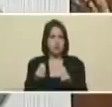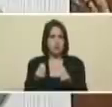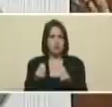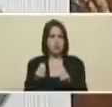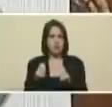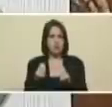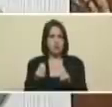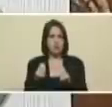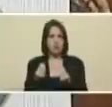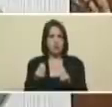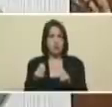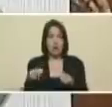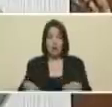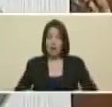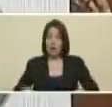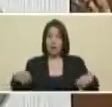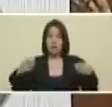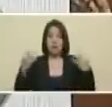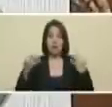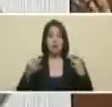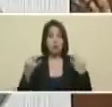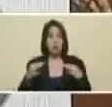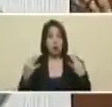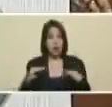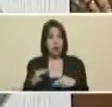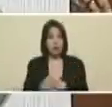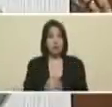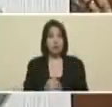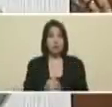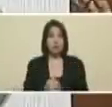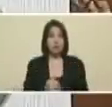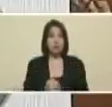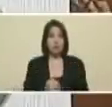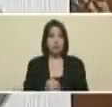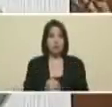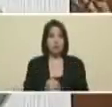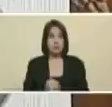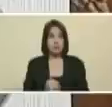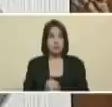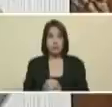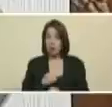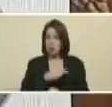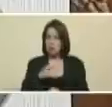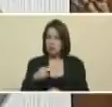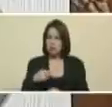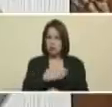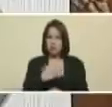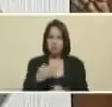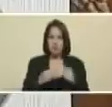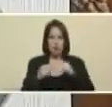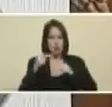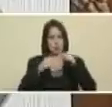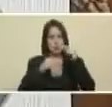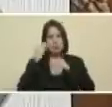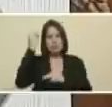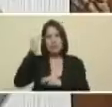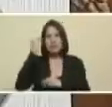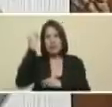entregó nuestras riquezas naturales durante 100 años, para construir lo que sería el pensamiento